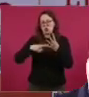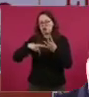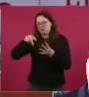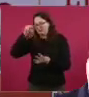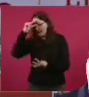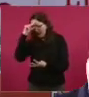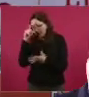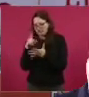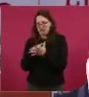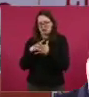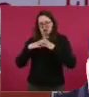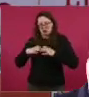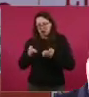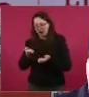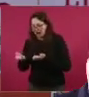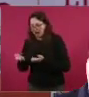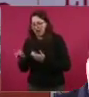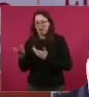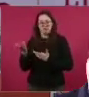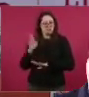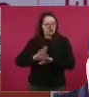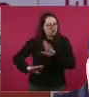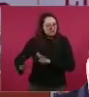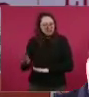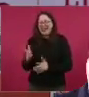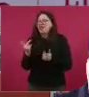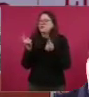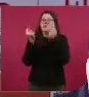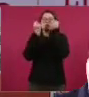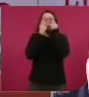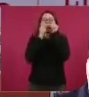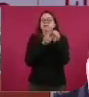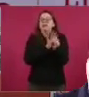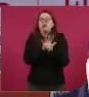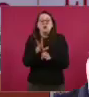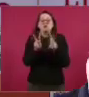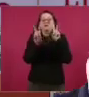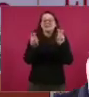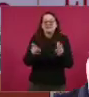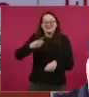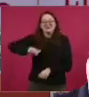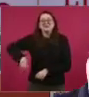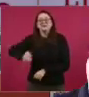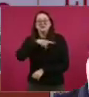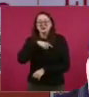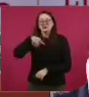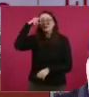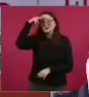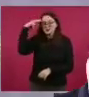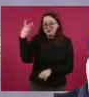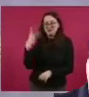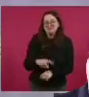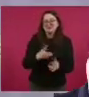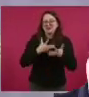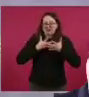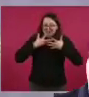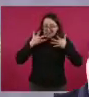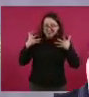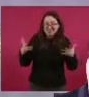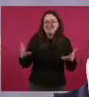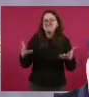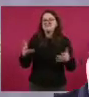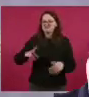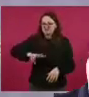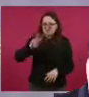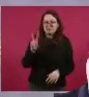intelectuales, físicas, biológicas. Los mexicanos somos una gran, gran nación. Y si nos la vamos